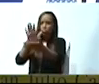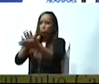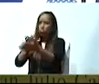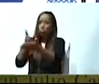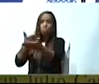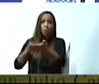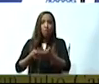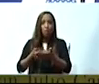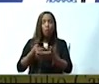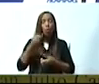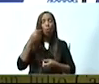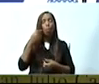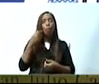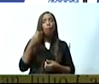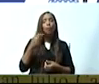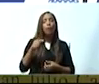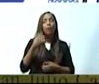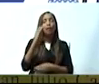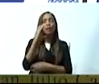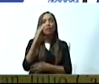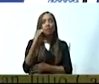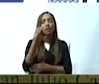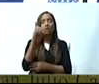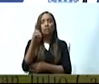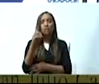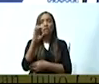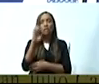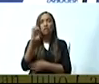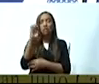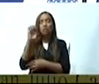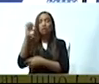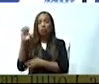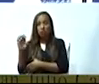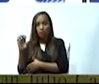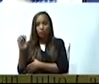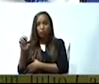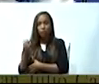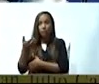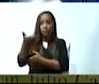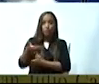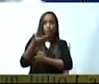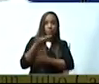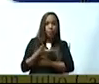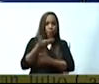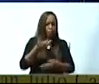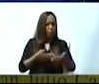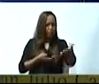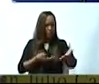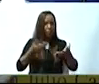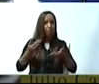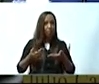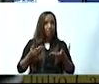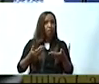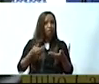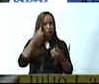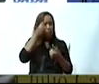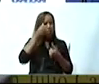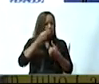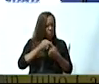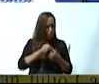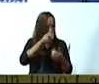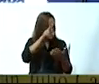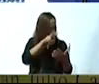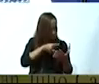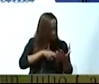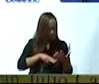Y hoy tenemos la suerte, porque Dios va poniendo las cosas en su lugar,